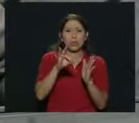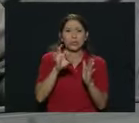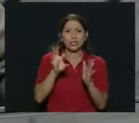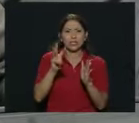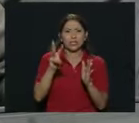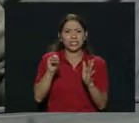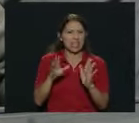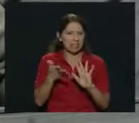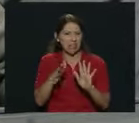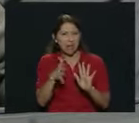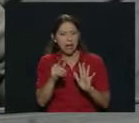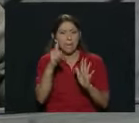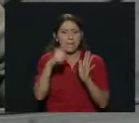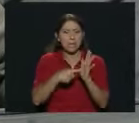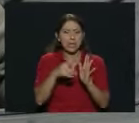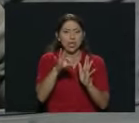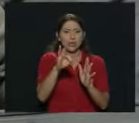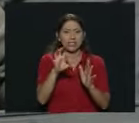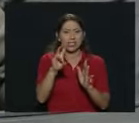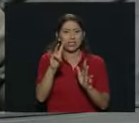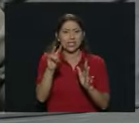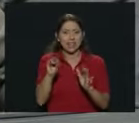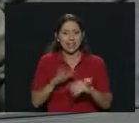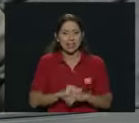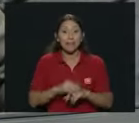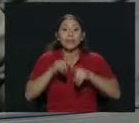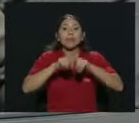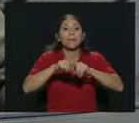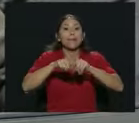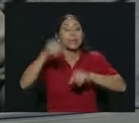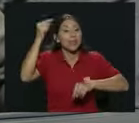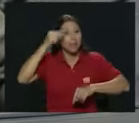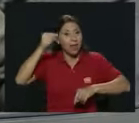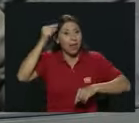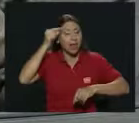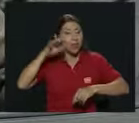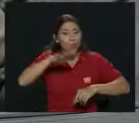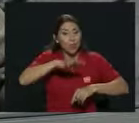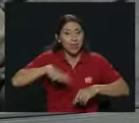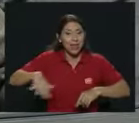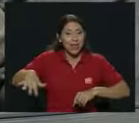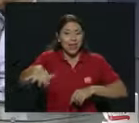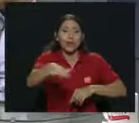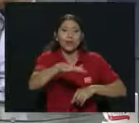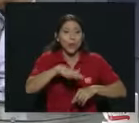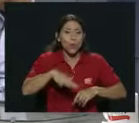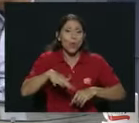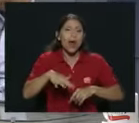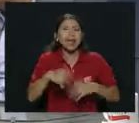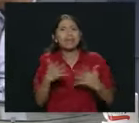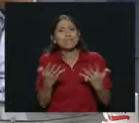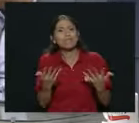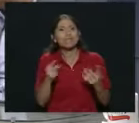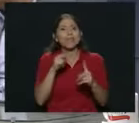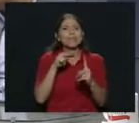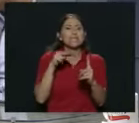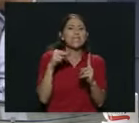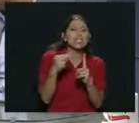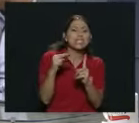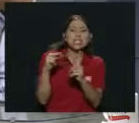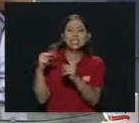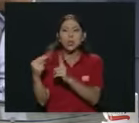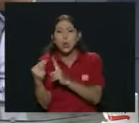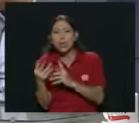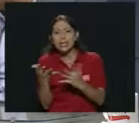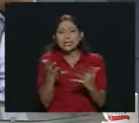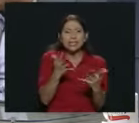de la administración que se enfrente a ese problema, ha habido visiones más o menos positivas